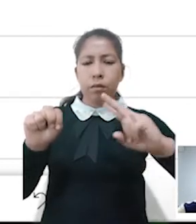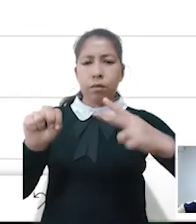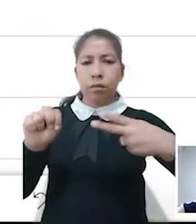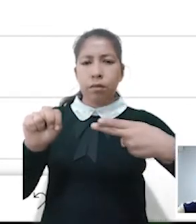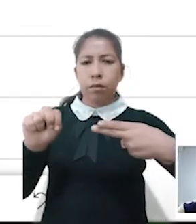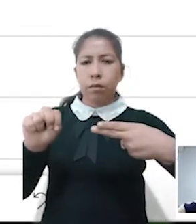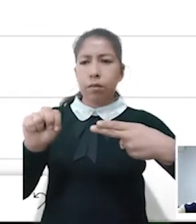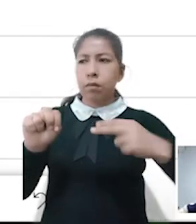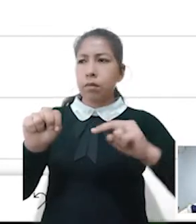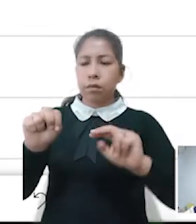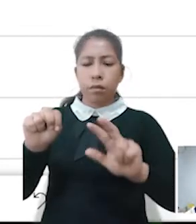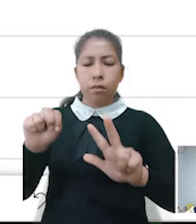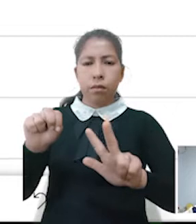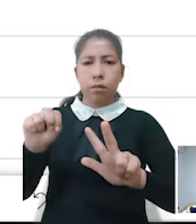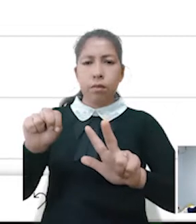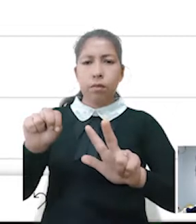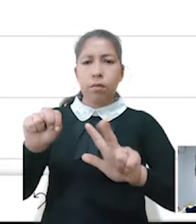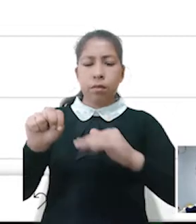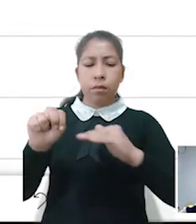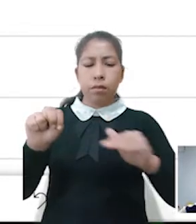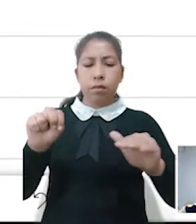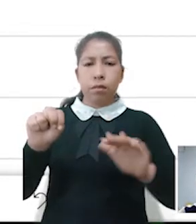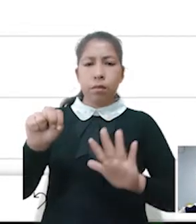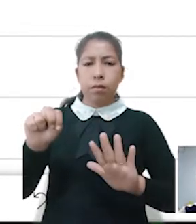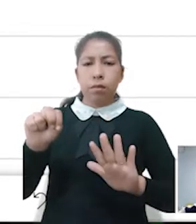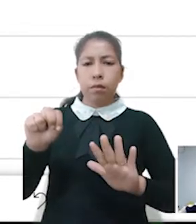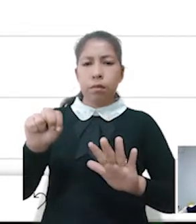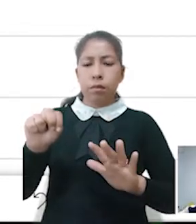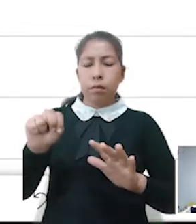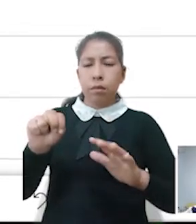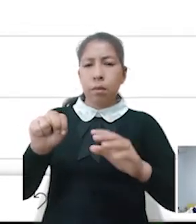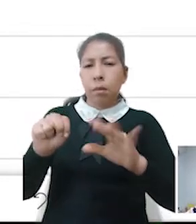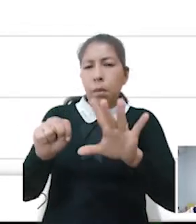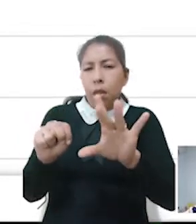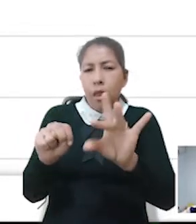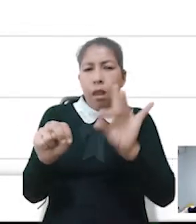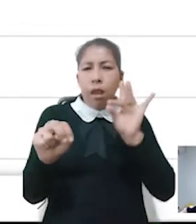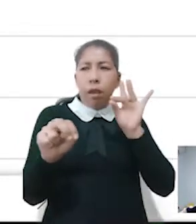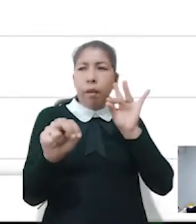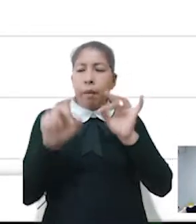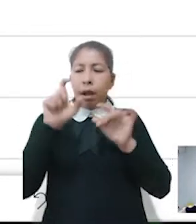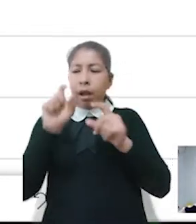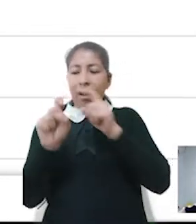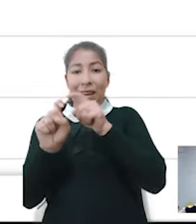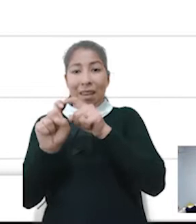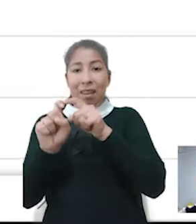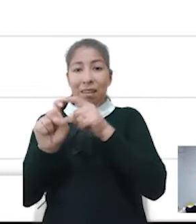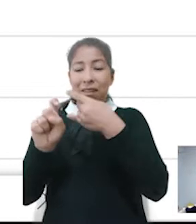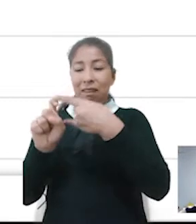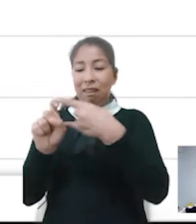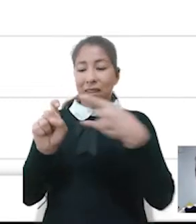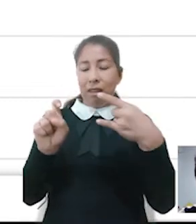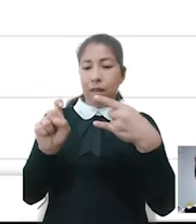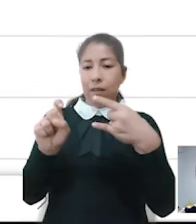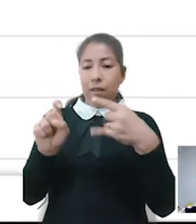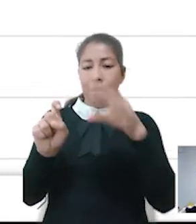que mide 3/5. Voy a despejar mi variable, que sería X, para determinar el valor del cateto